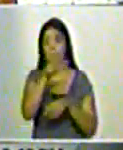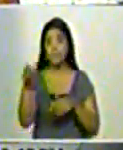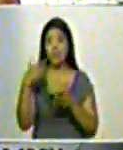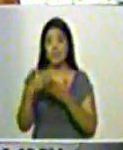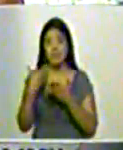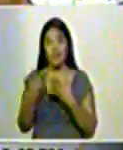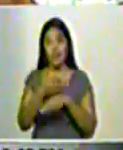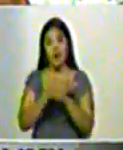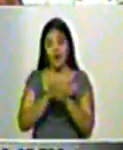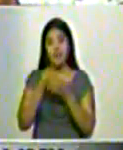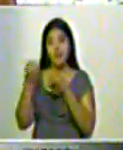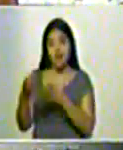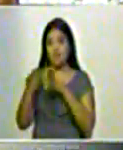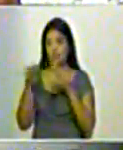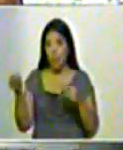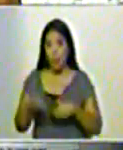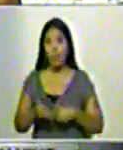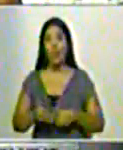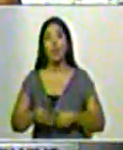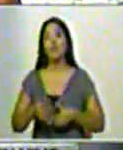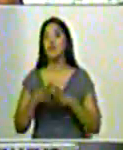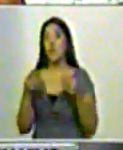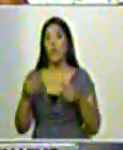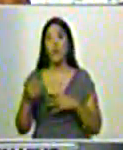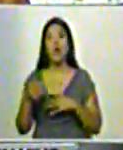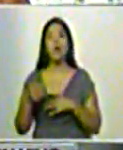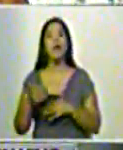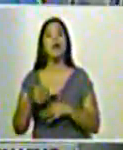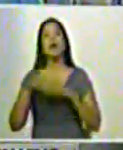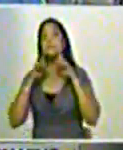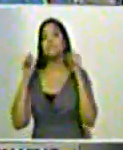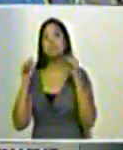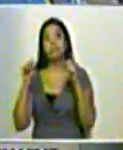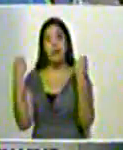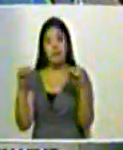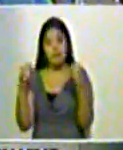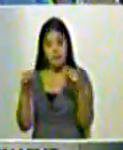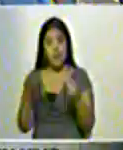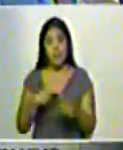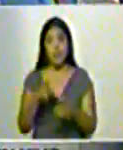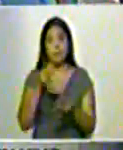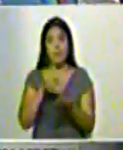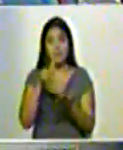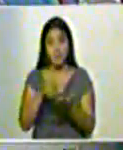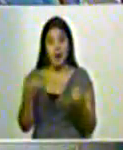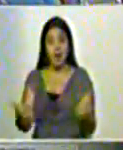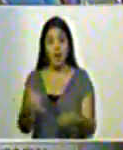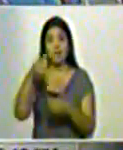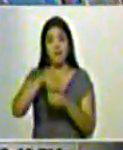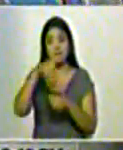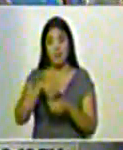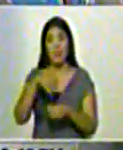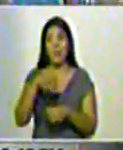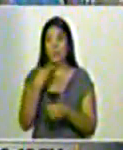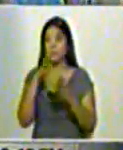recibiendo toda la inducción necesaria para participar en estas elecciones y cumplir con el